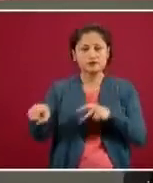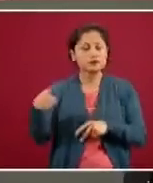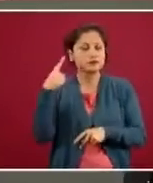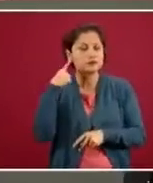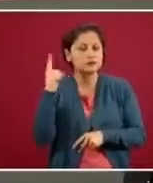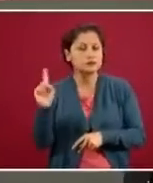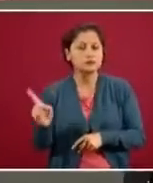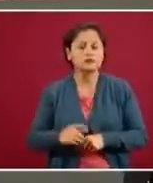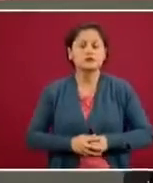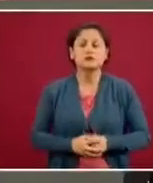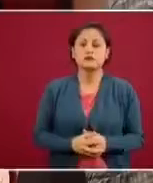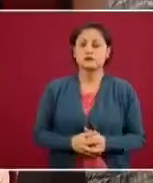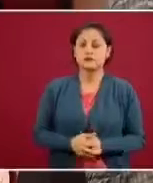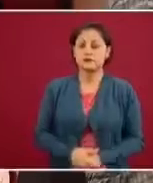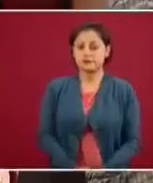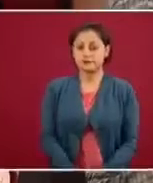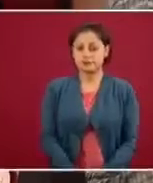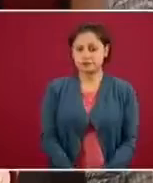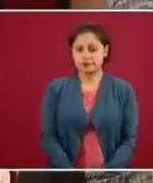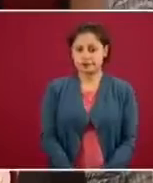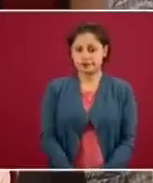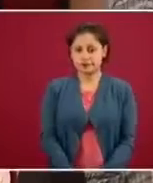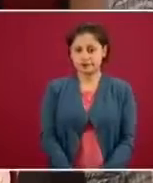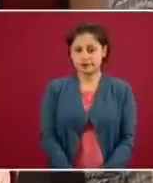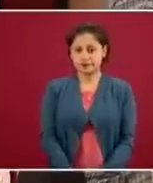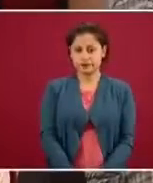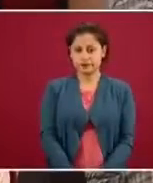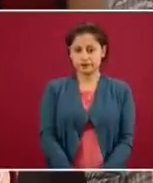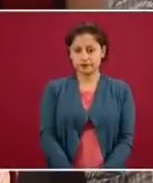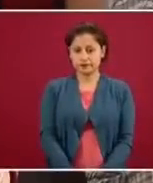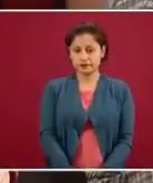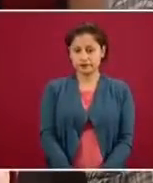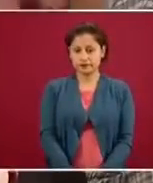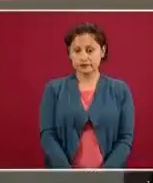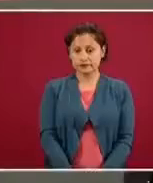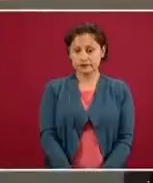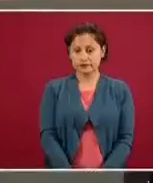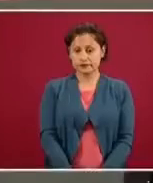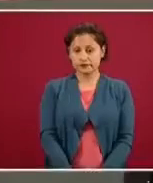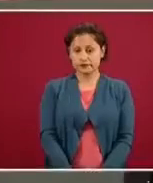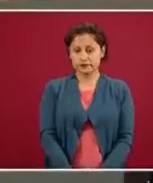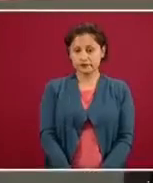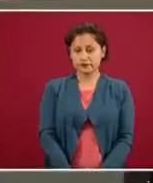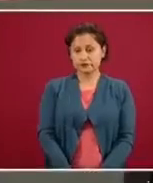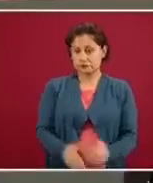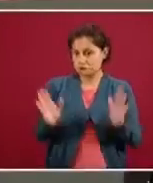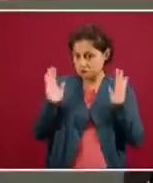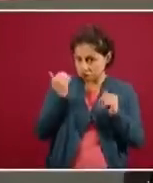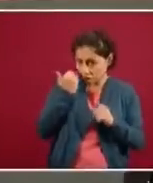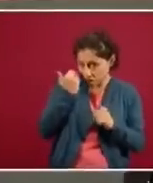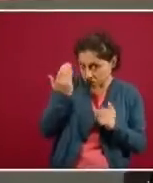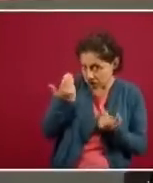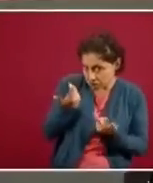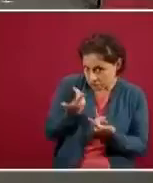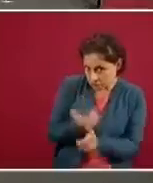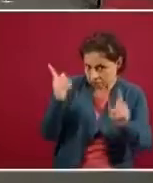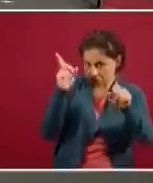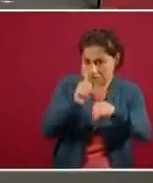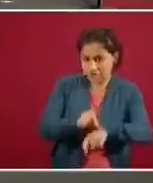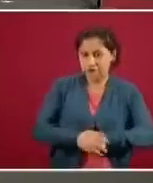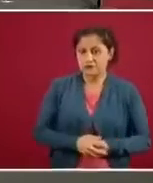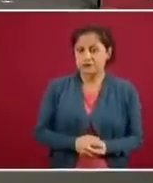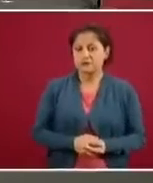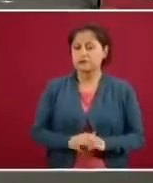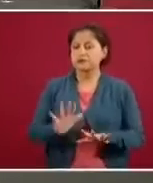¿Mande usted? ¿Podemos ver su calidad, que nos lo enseñe? El día que quieran, con gusto. Por favor.